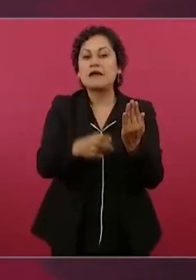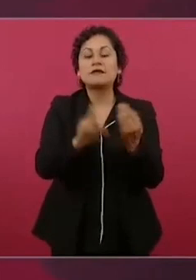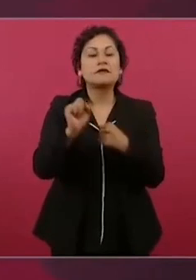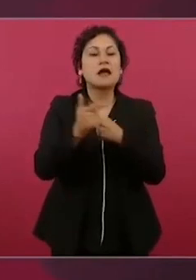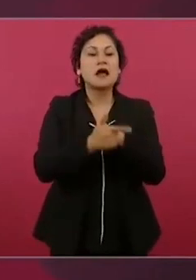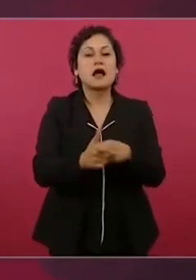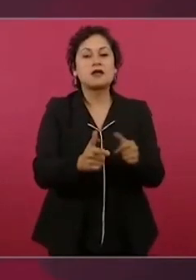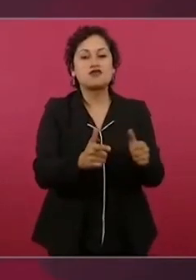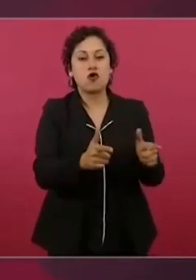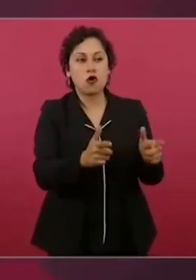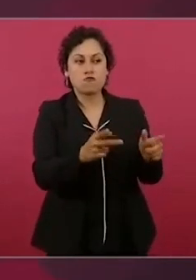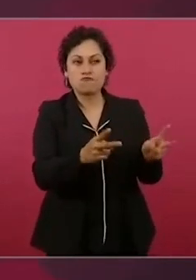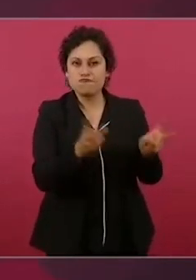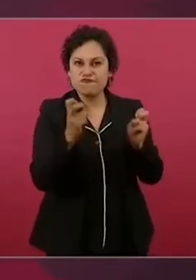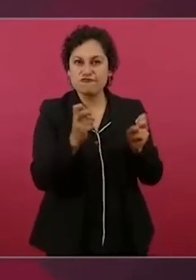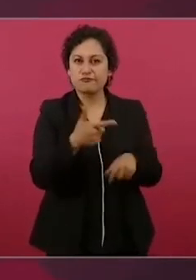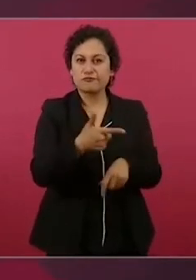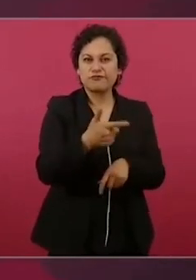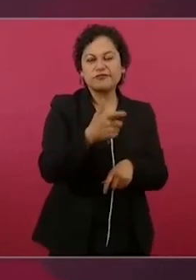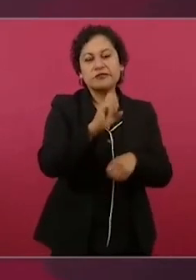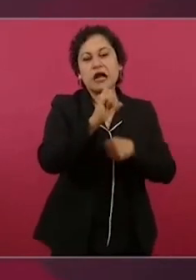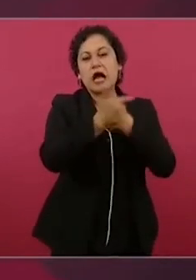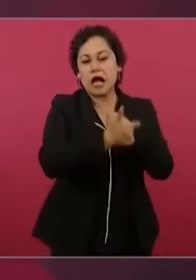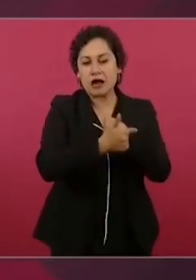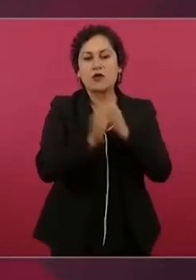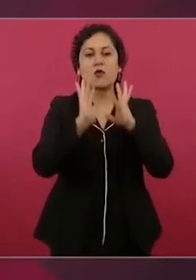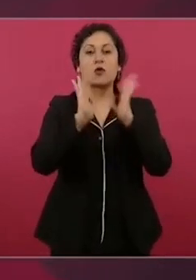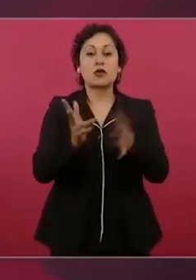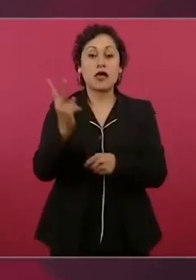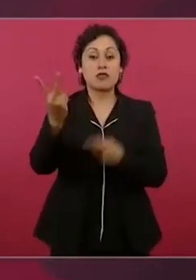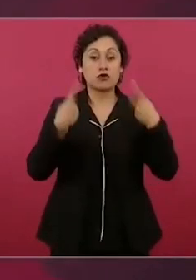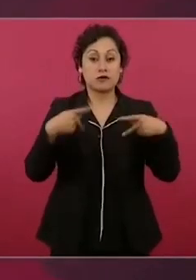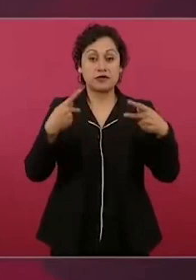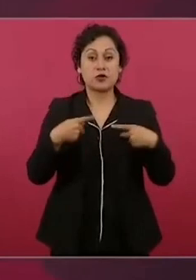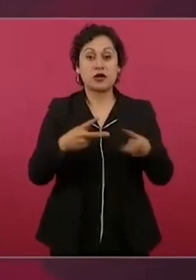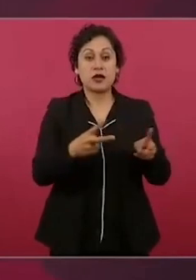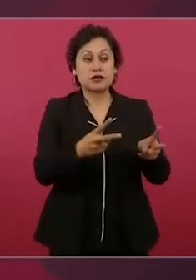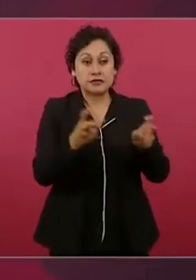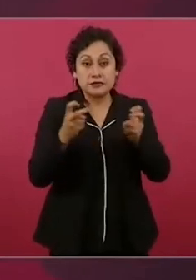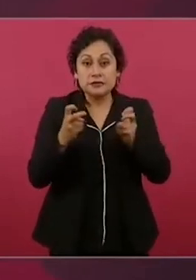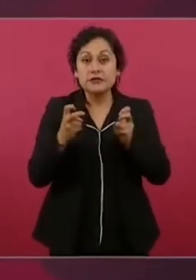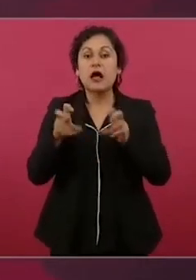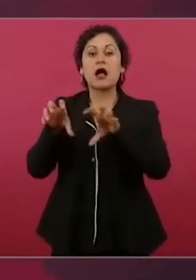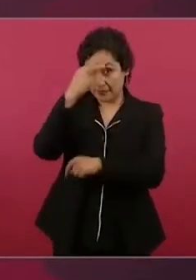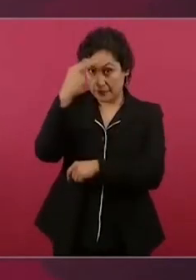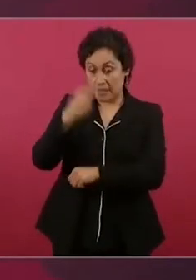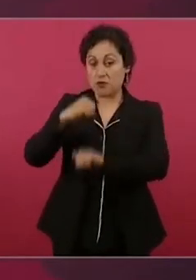detuvo a las dos personas que cometieron este ilícito